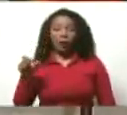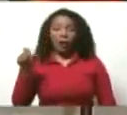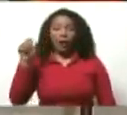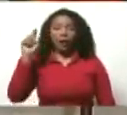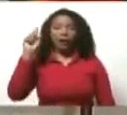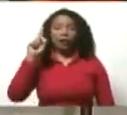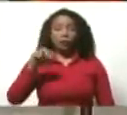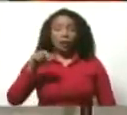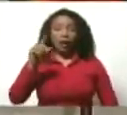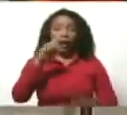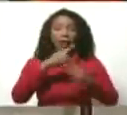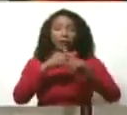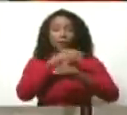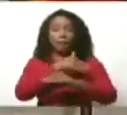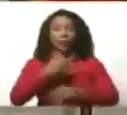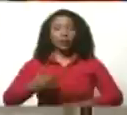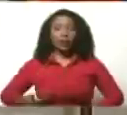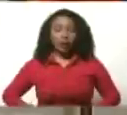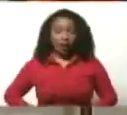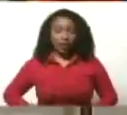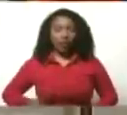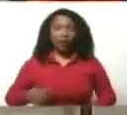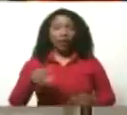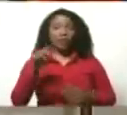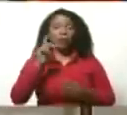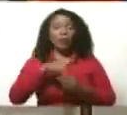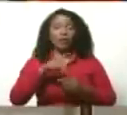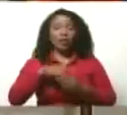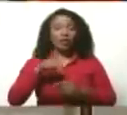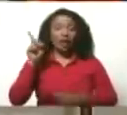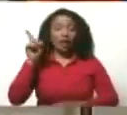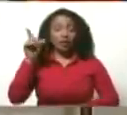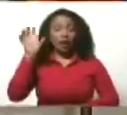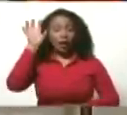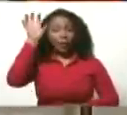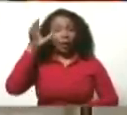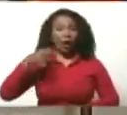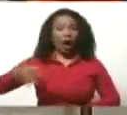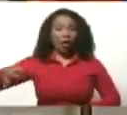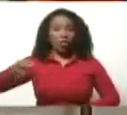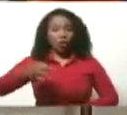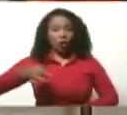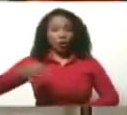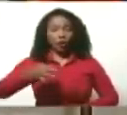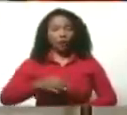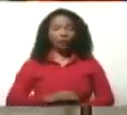Rafael Ramírez en Andorra, tal como conoce la opinión pública.